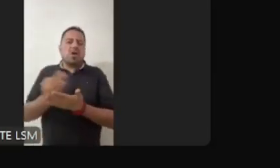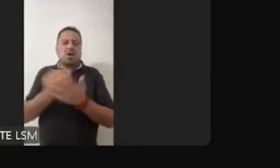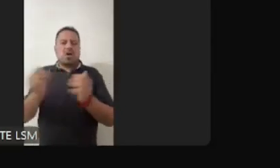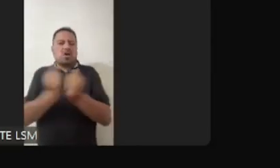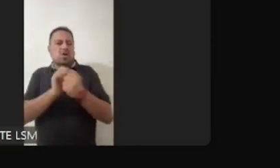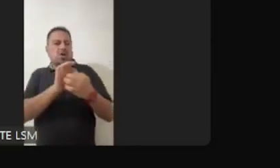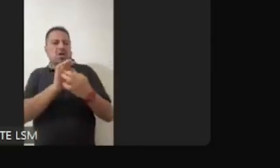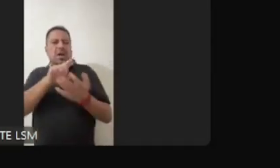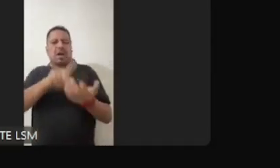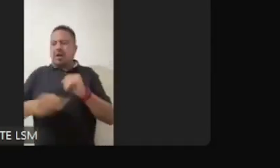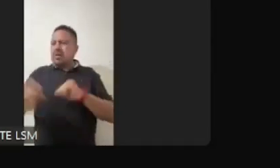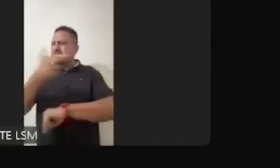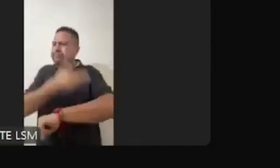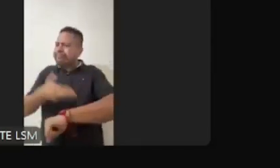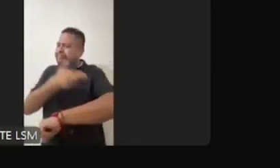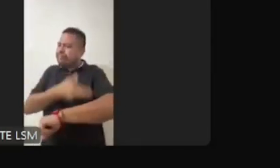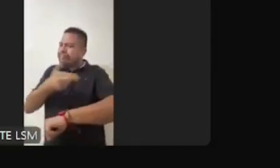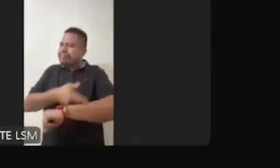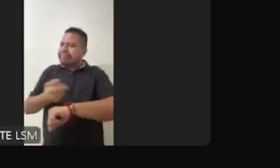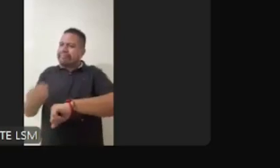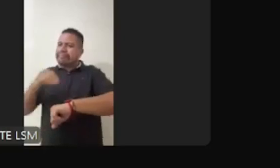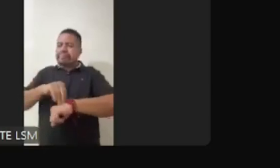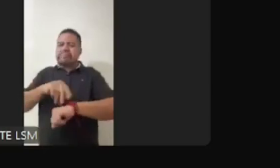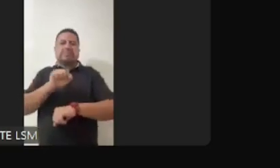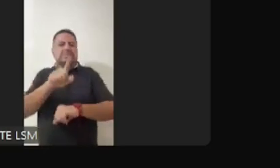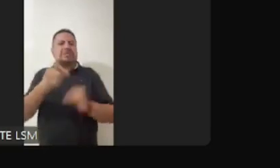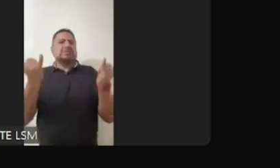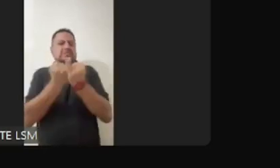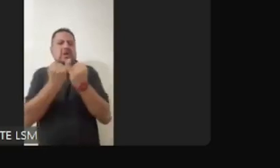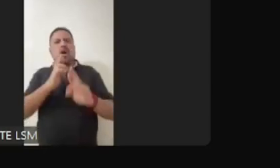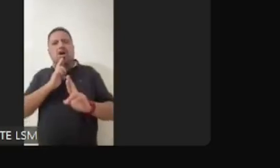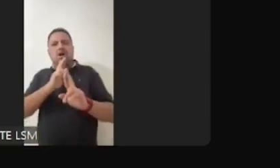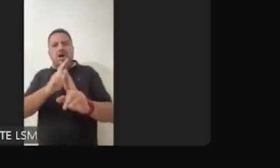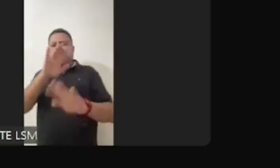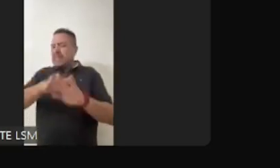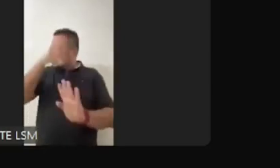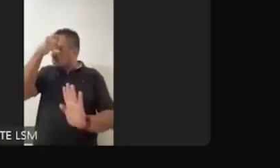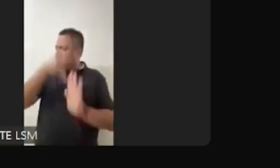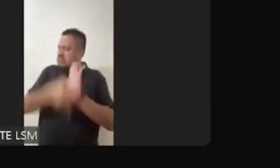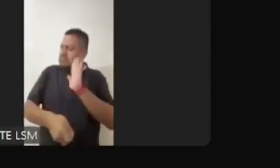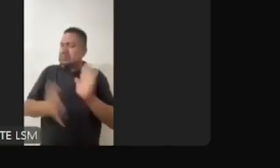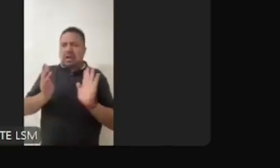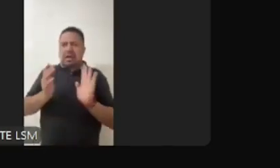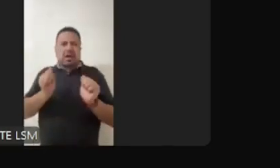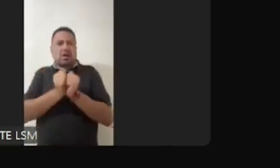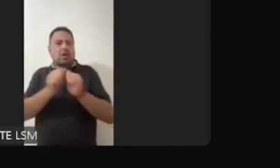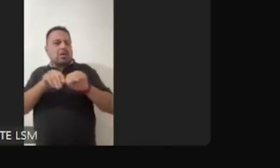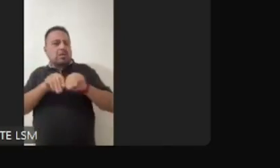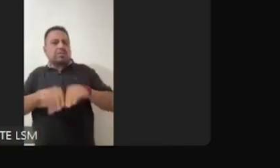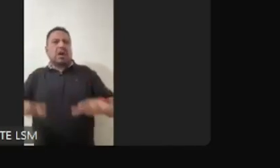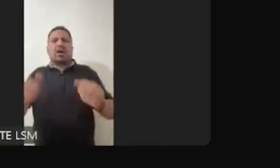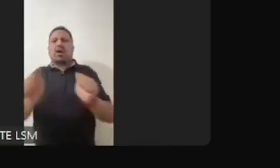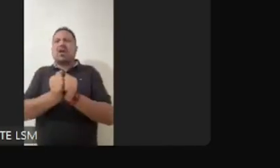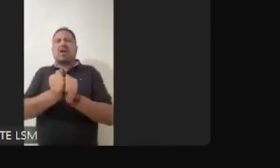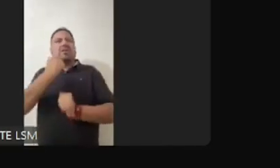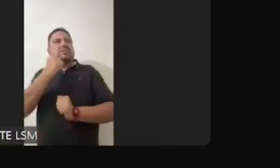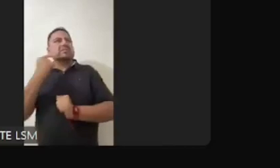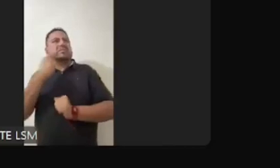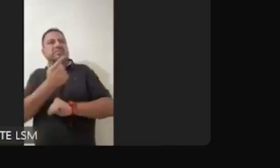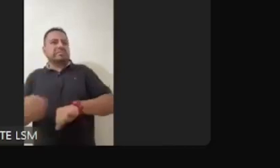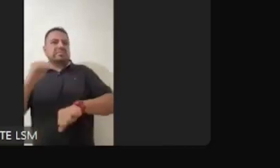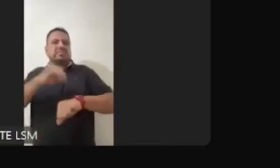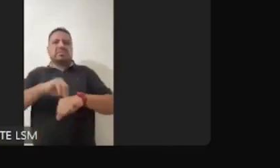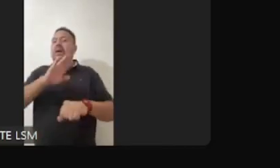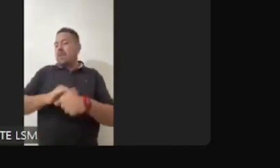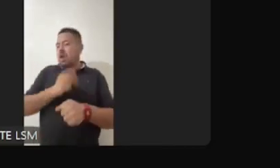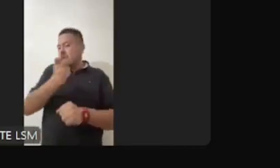a la tramitación sustanciación y en su caso resolución de fondo ello al promoverse algún recurso de queja por lo que al